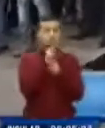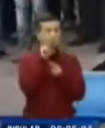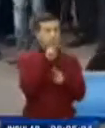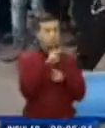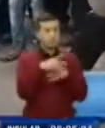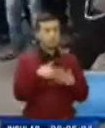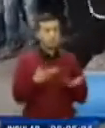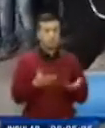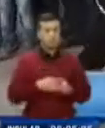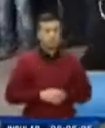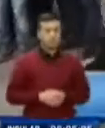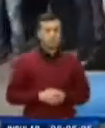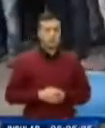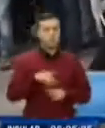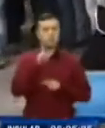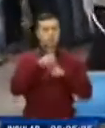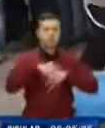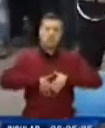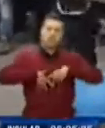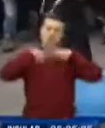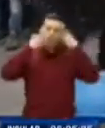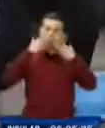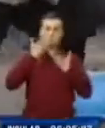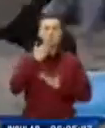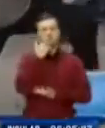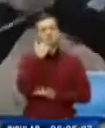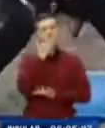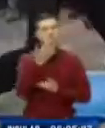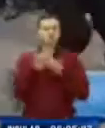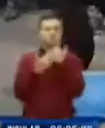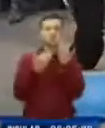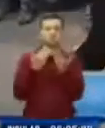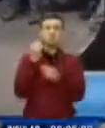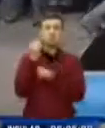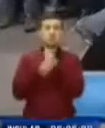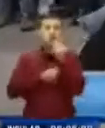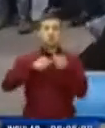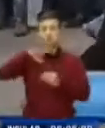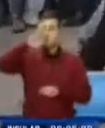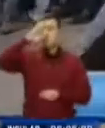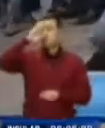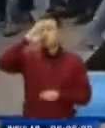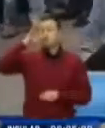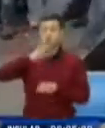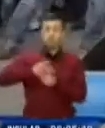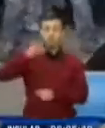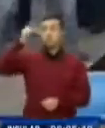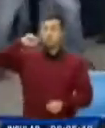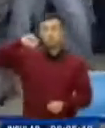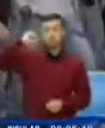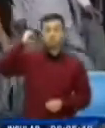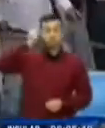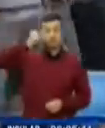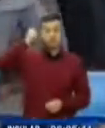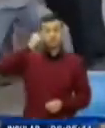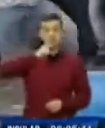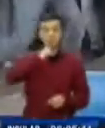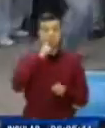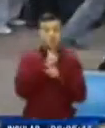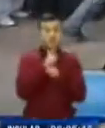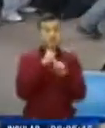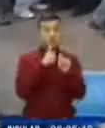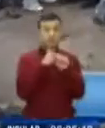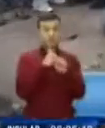esta. Protestantes que sin ningún reparo y desafiantes se enfrentaban con los miembros policiales e inclusive, a